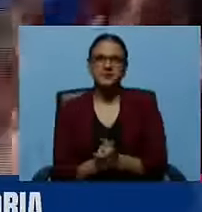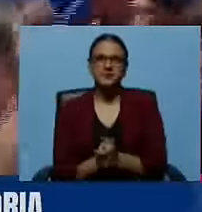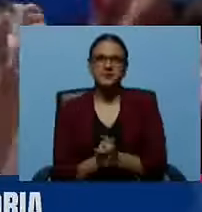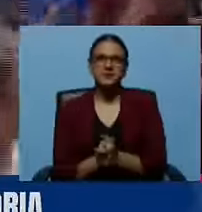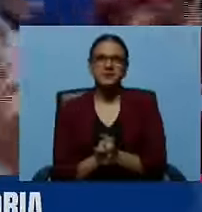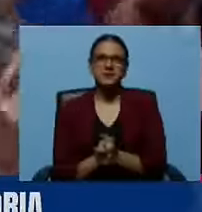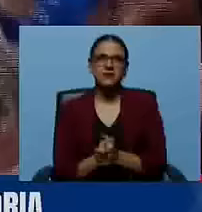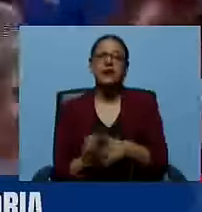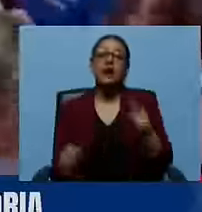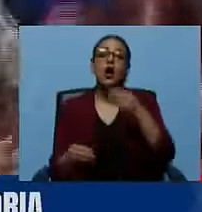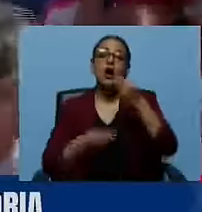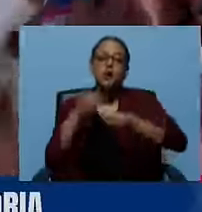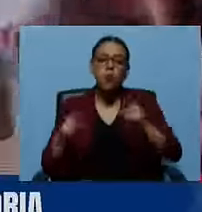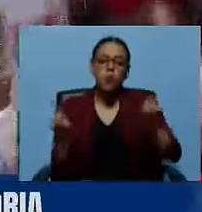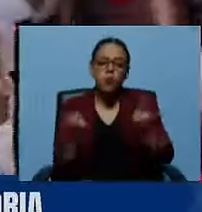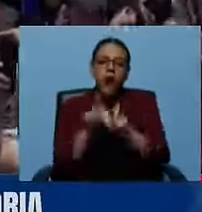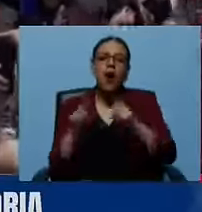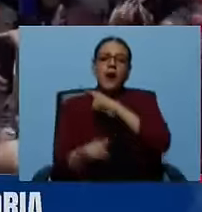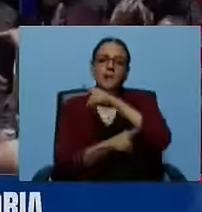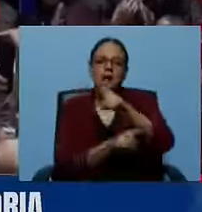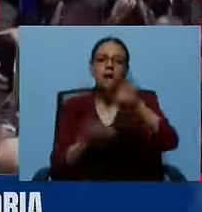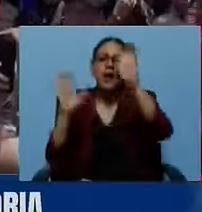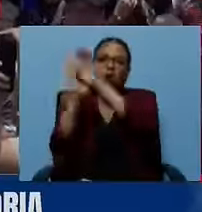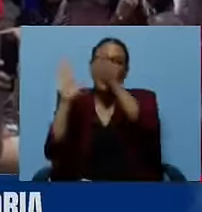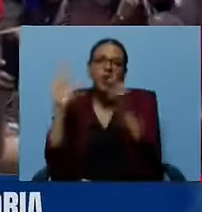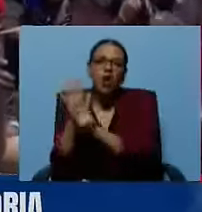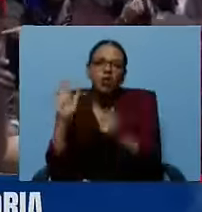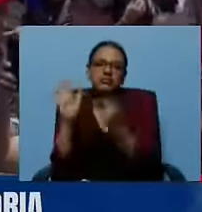¡Como manda la Constitución!